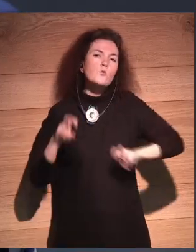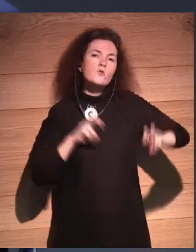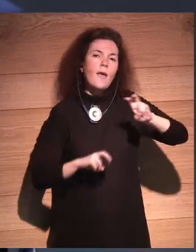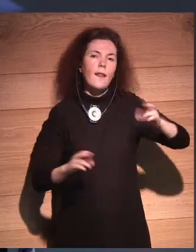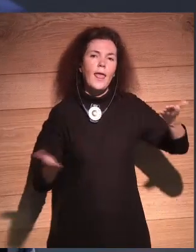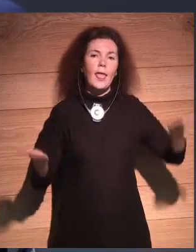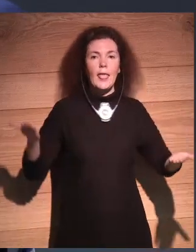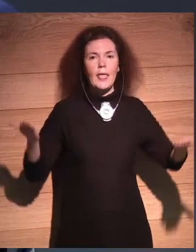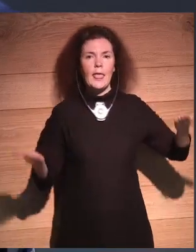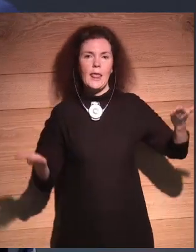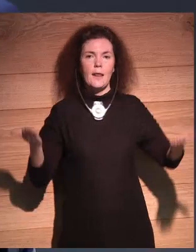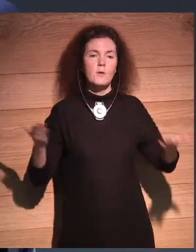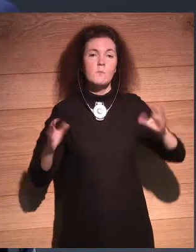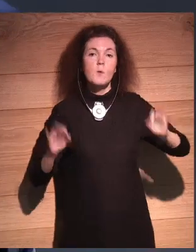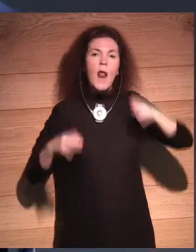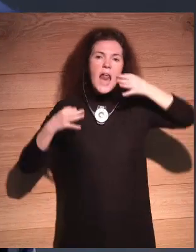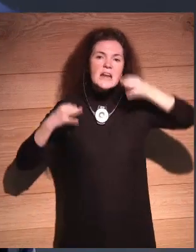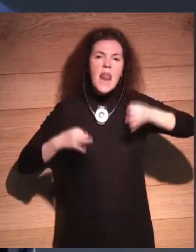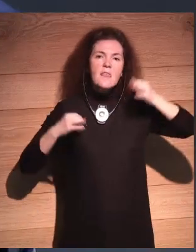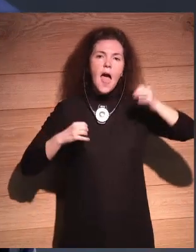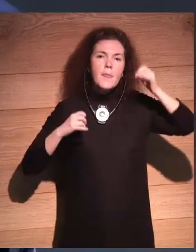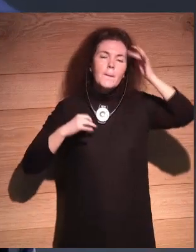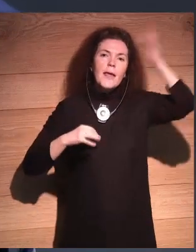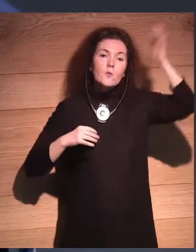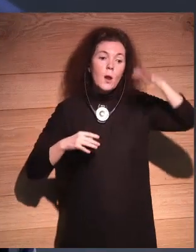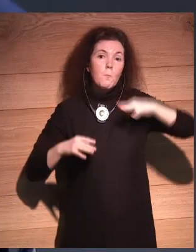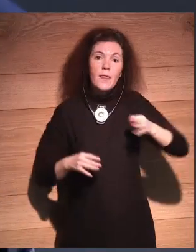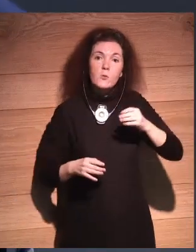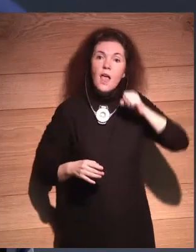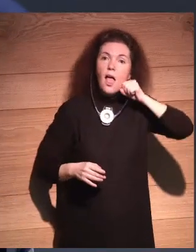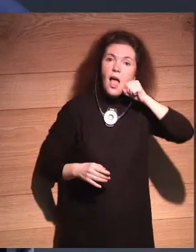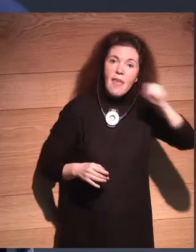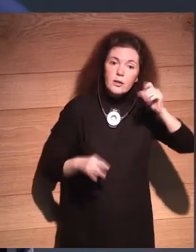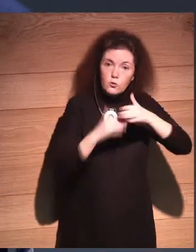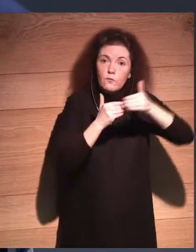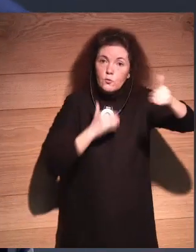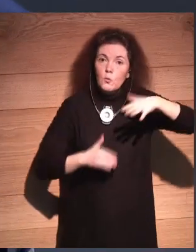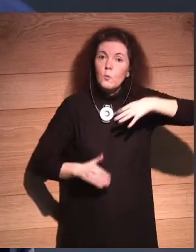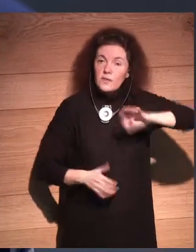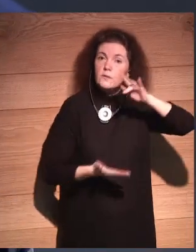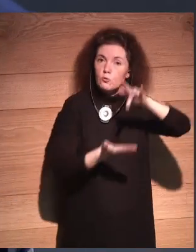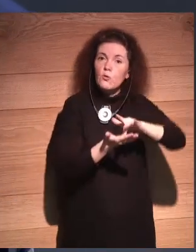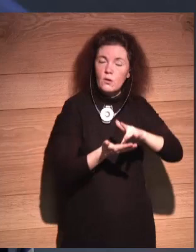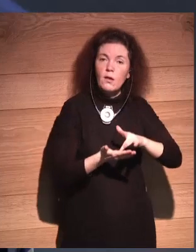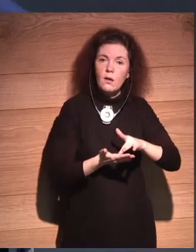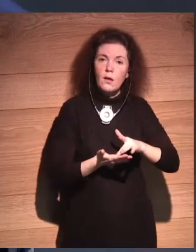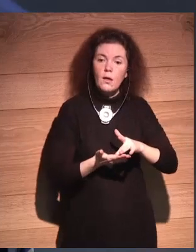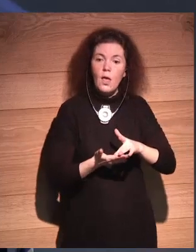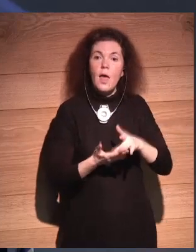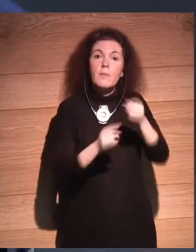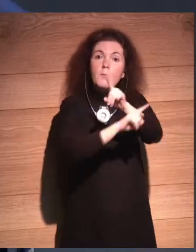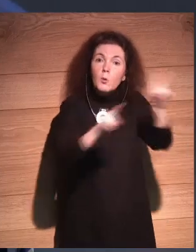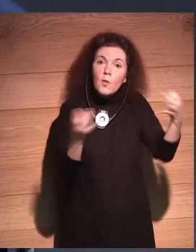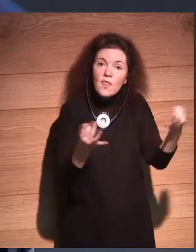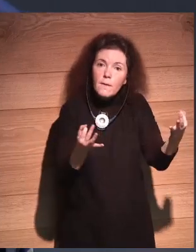ese equilibrio. Igual con la realidad virtual, podemos ser adictos a la realidad virtual en el futuro. ¿Deberíamos de